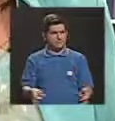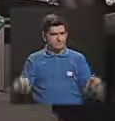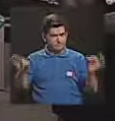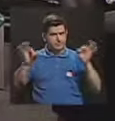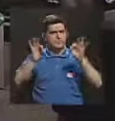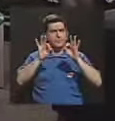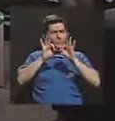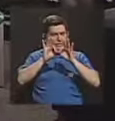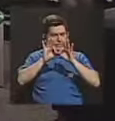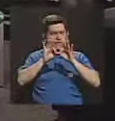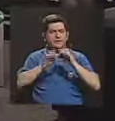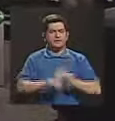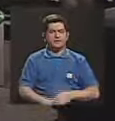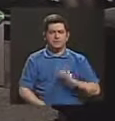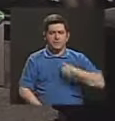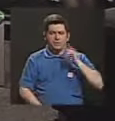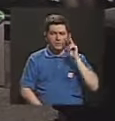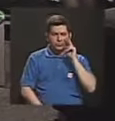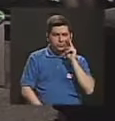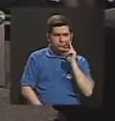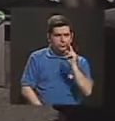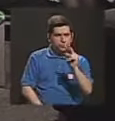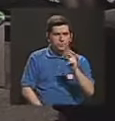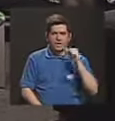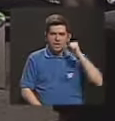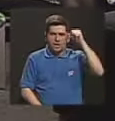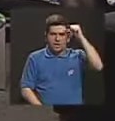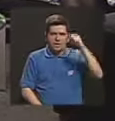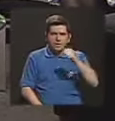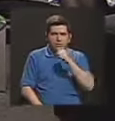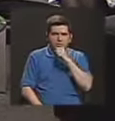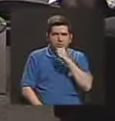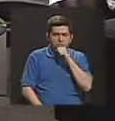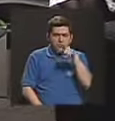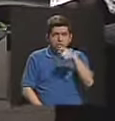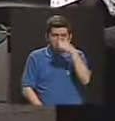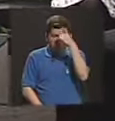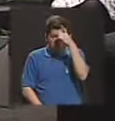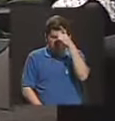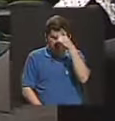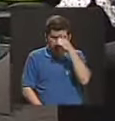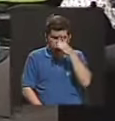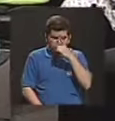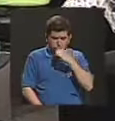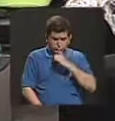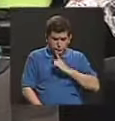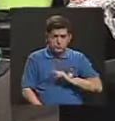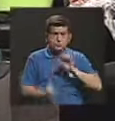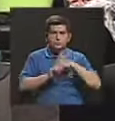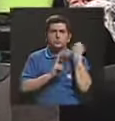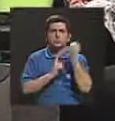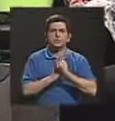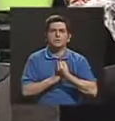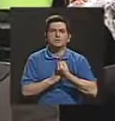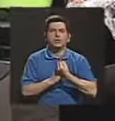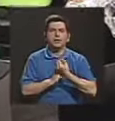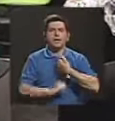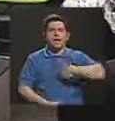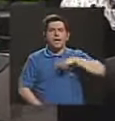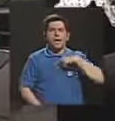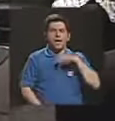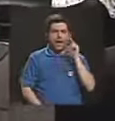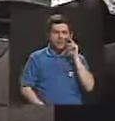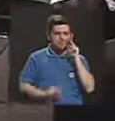que vayamos viendo si el adulto mayor se va deprimiendo por esas cosas. Tenemos que